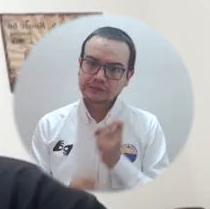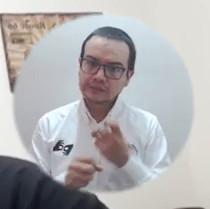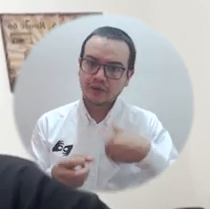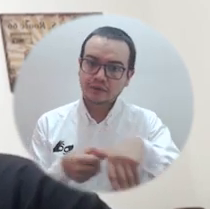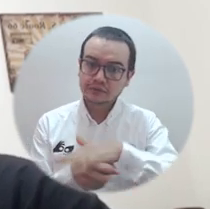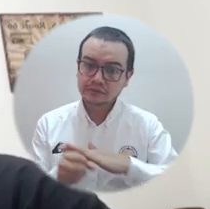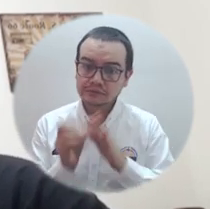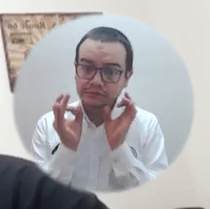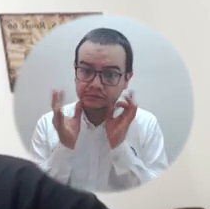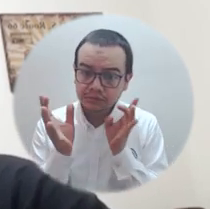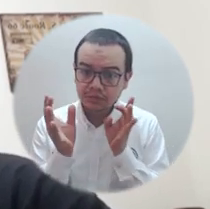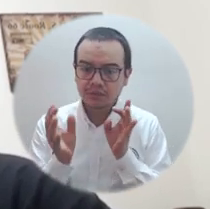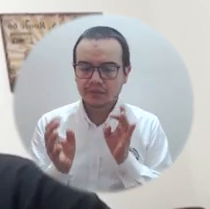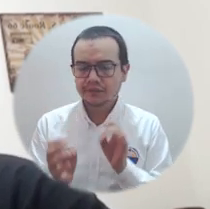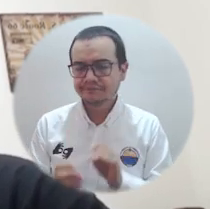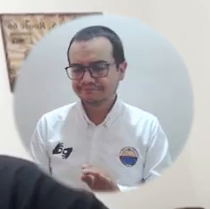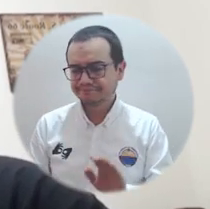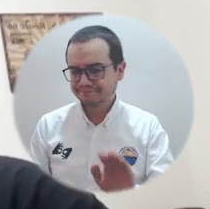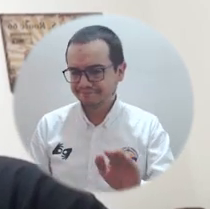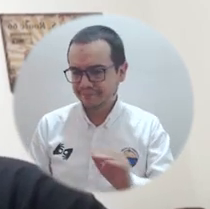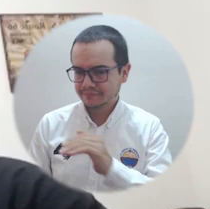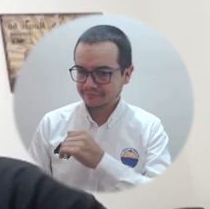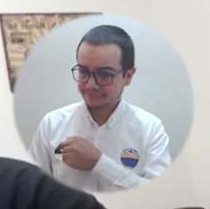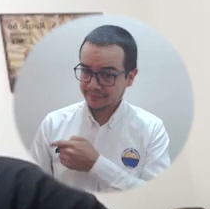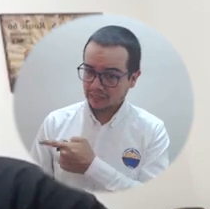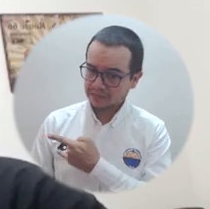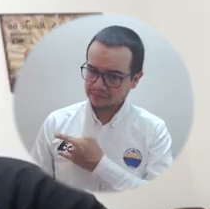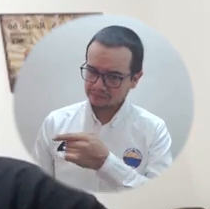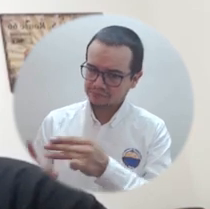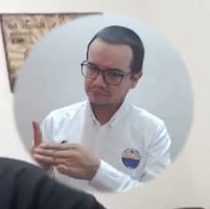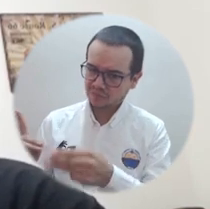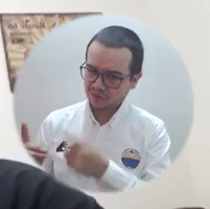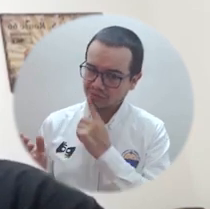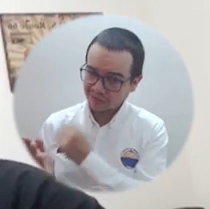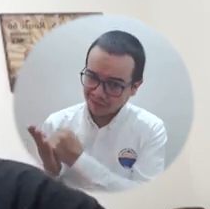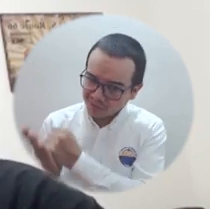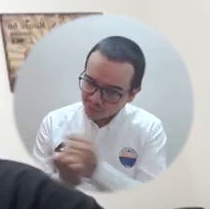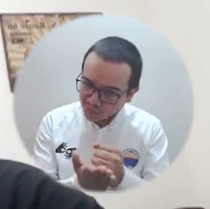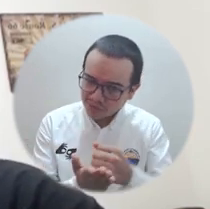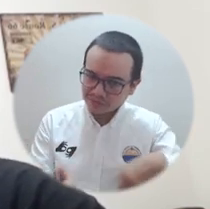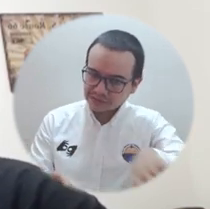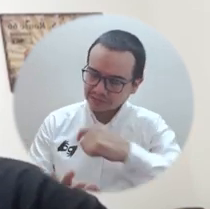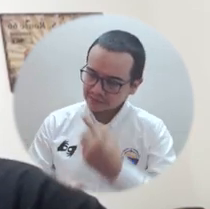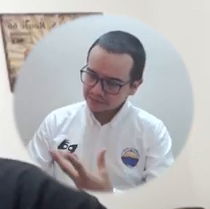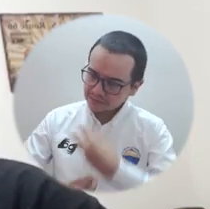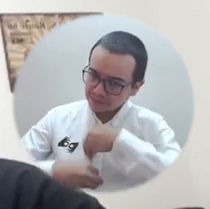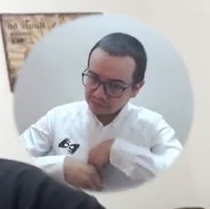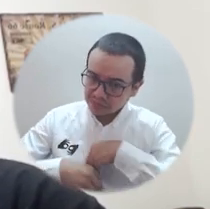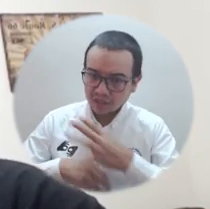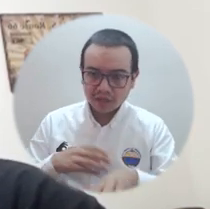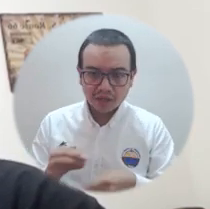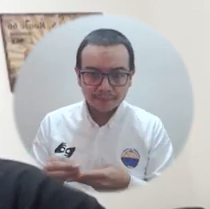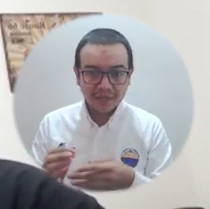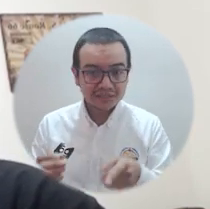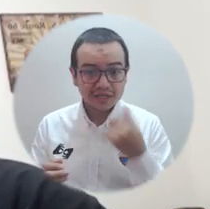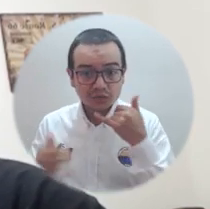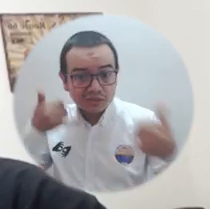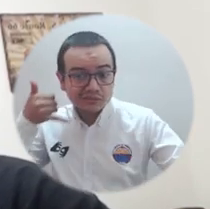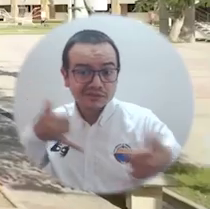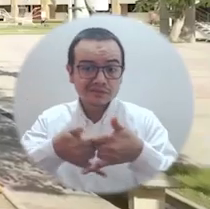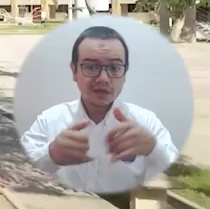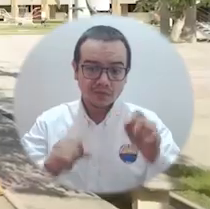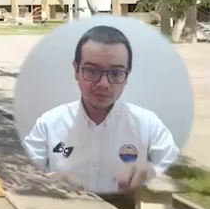crítica, que tomen en cuenta las ayudas que la universidad les brinda, que tomen en cuenta la línea de atención